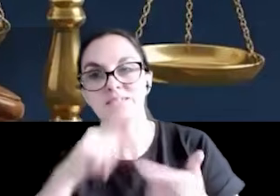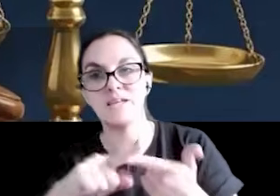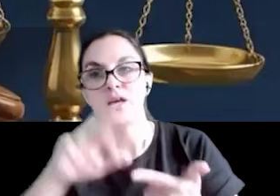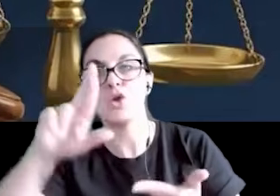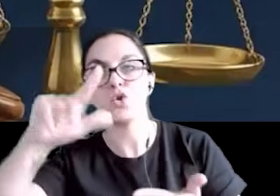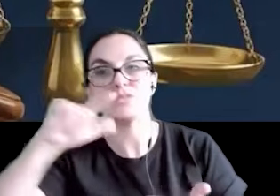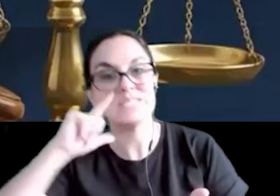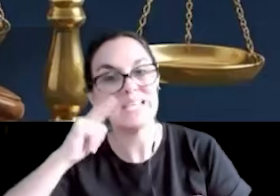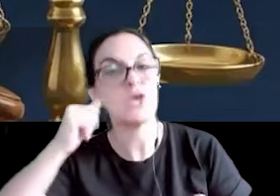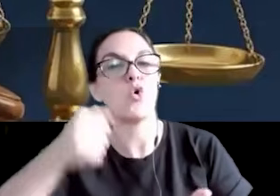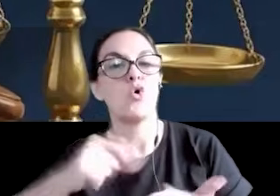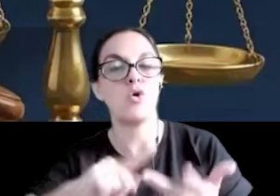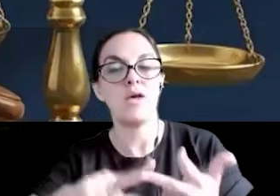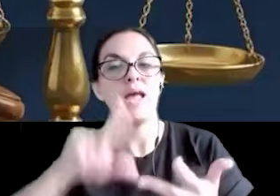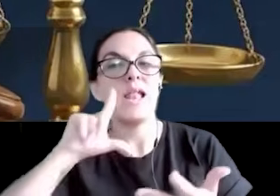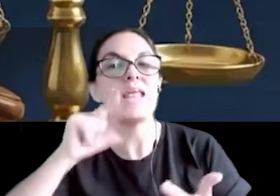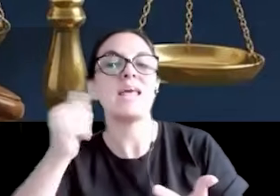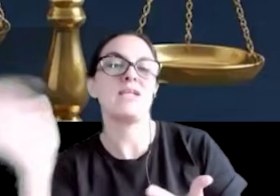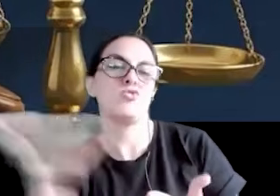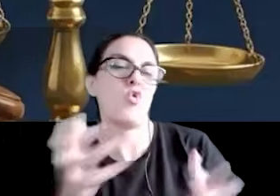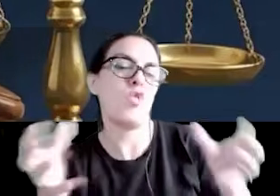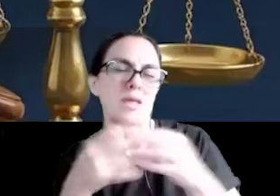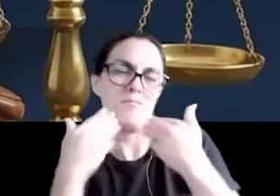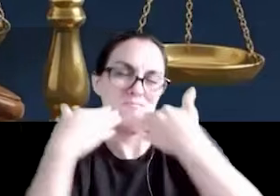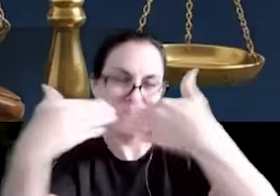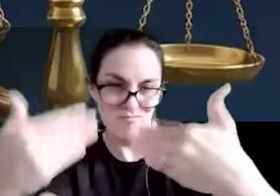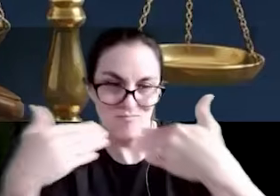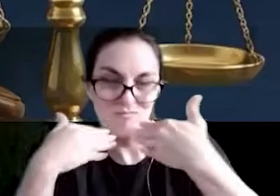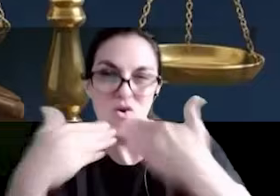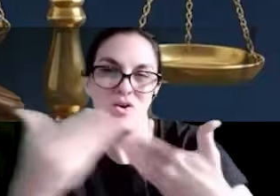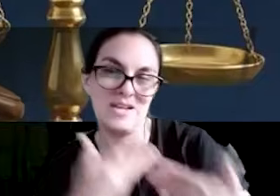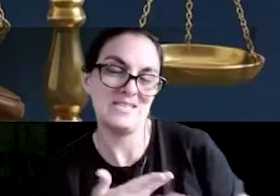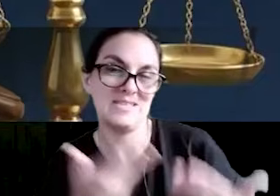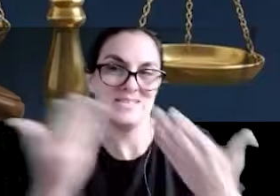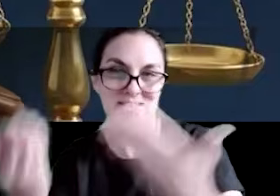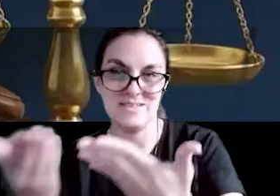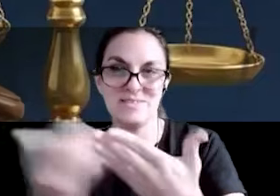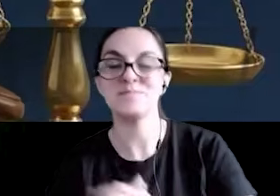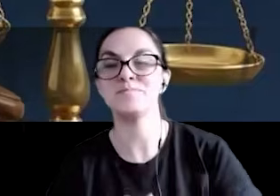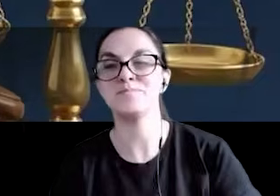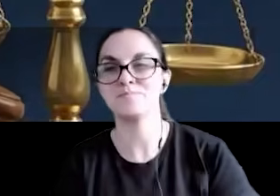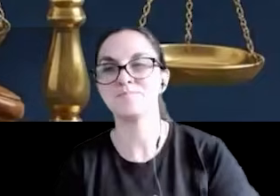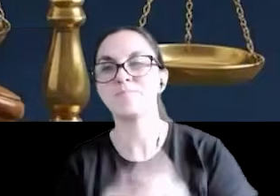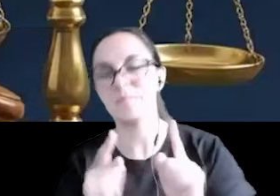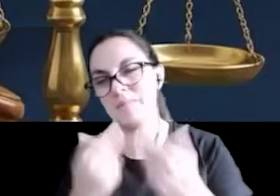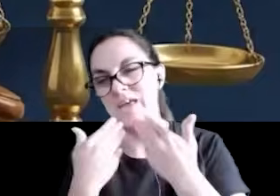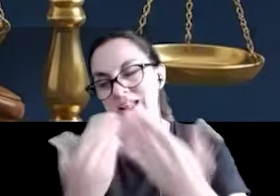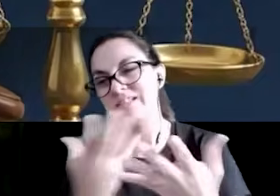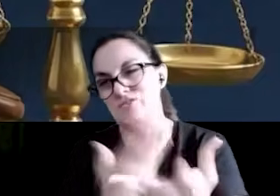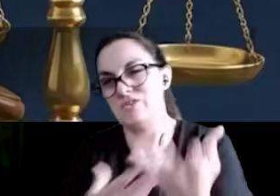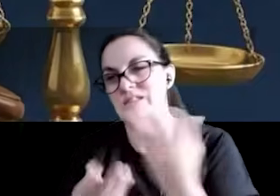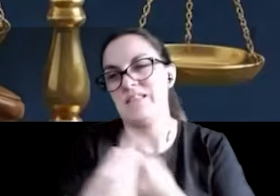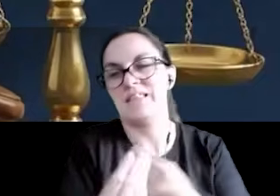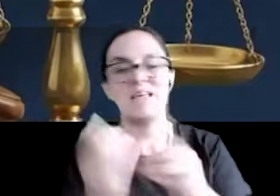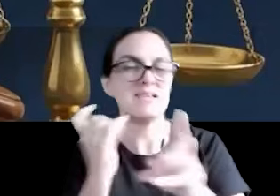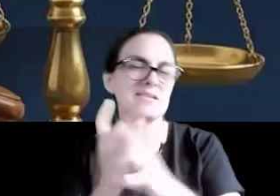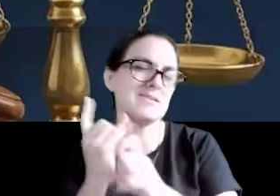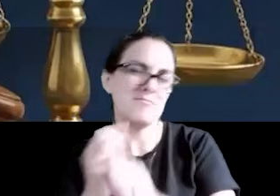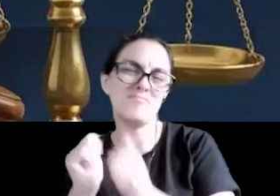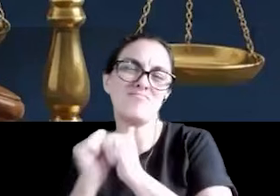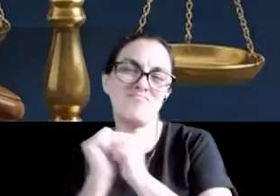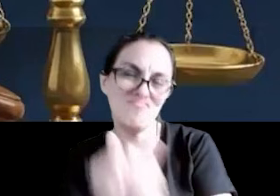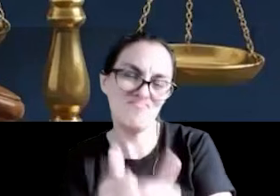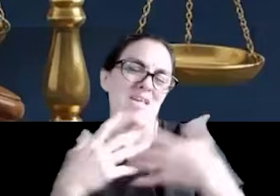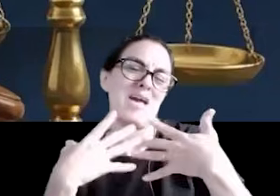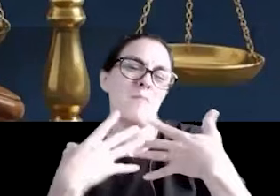todo el equipo que trabaja aquí por el llamado, por la solidaridad y el acompañamiento que tienen, no solamente con los que